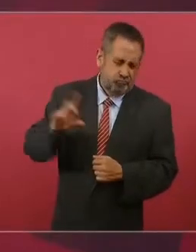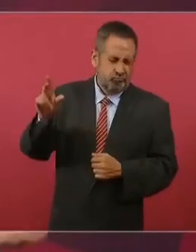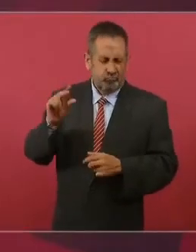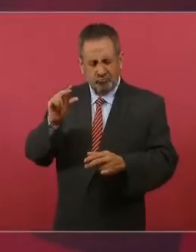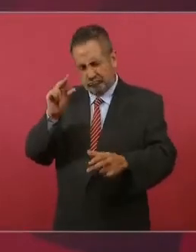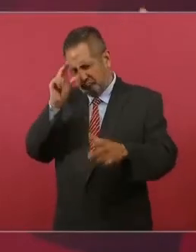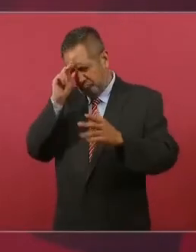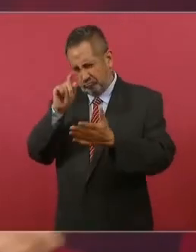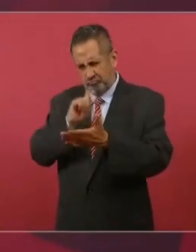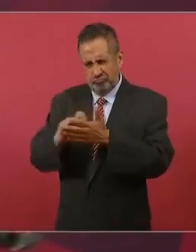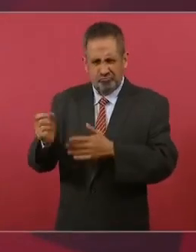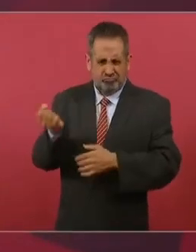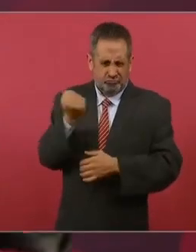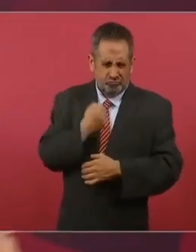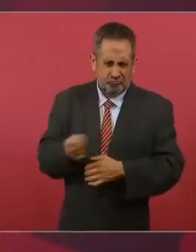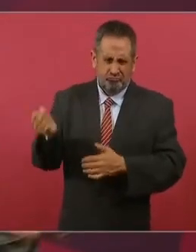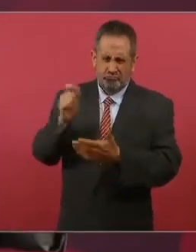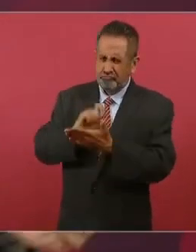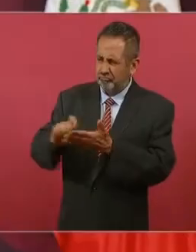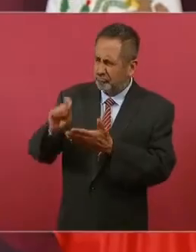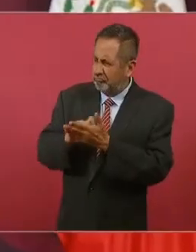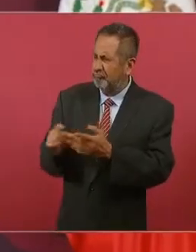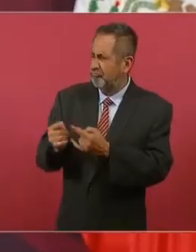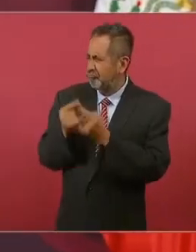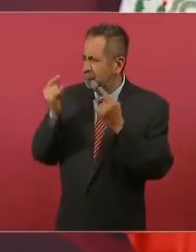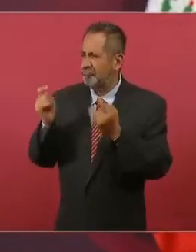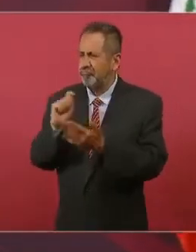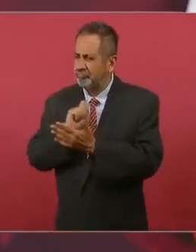brillante, gran literato, cuentista,